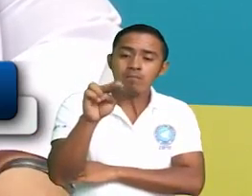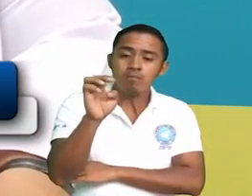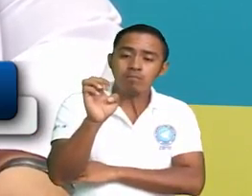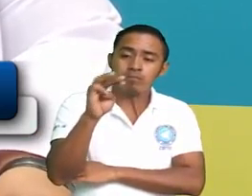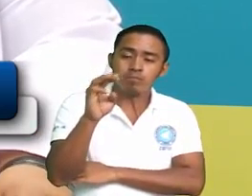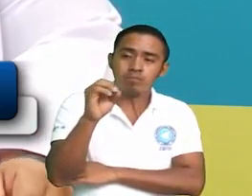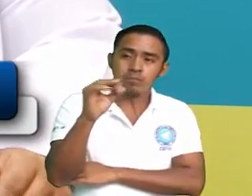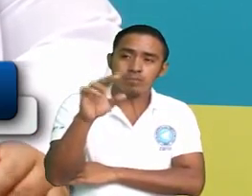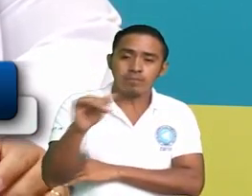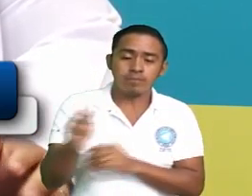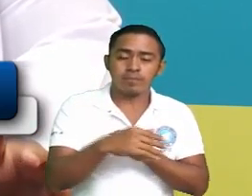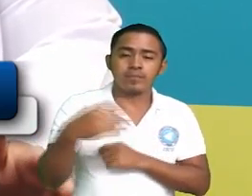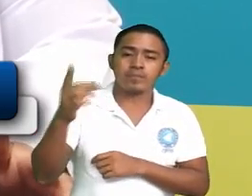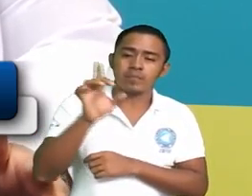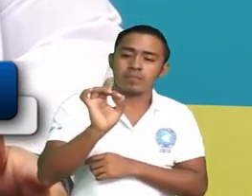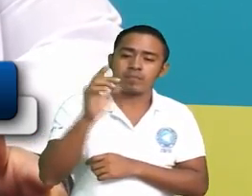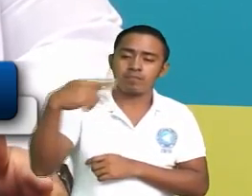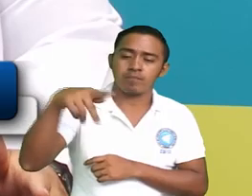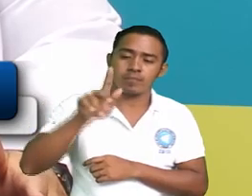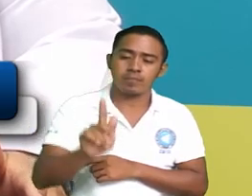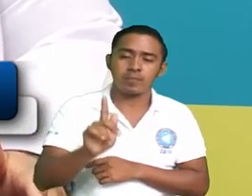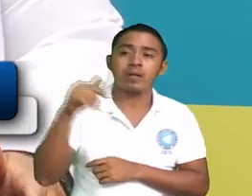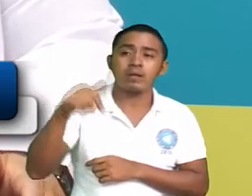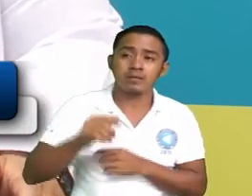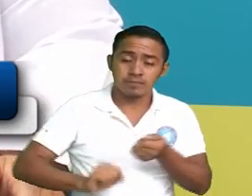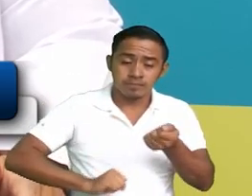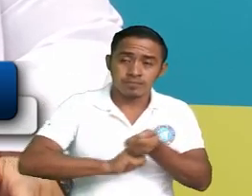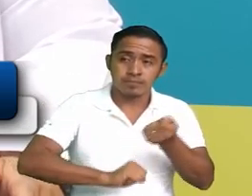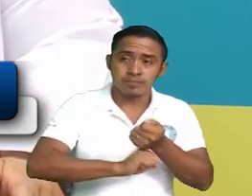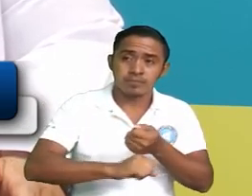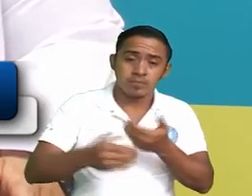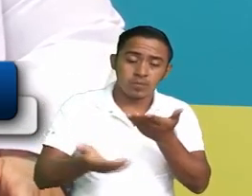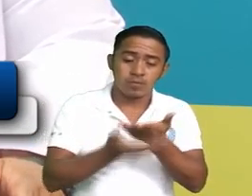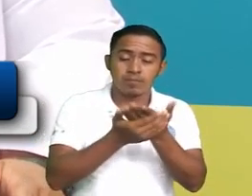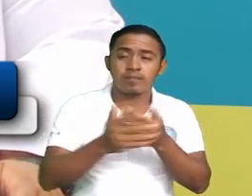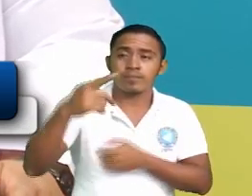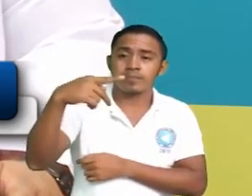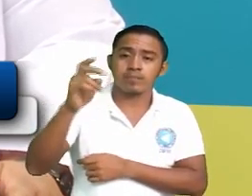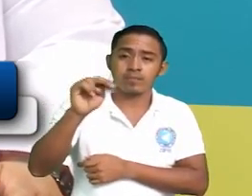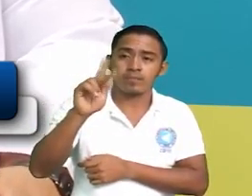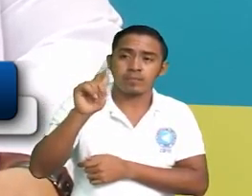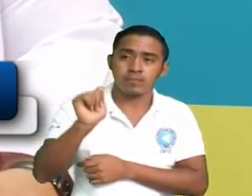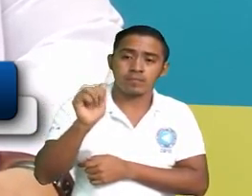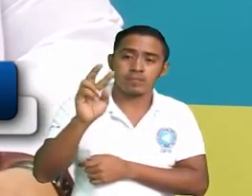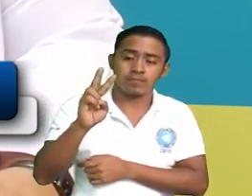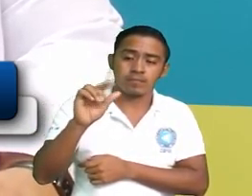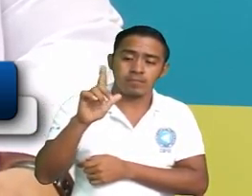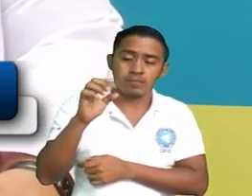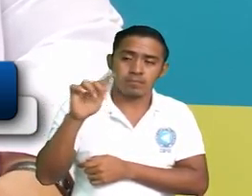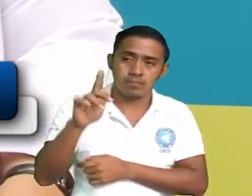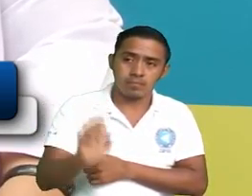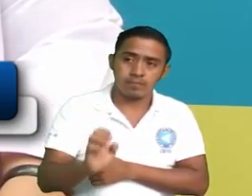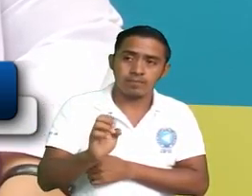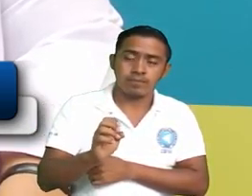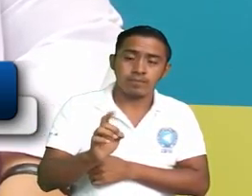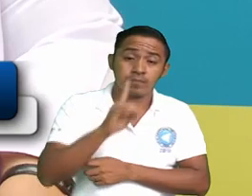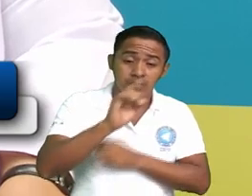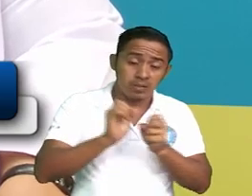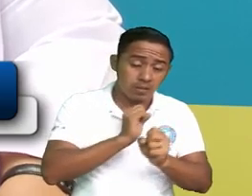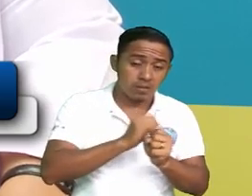DPT, nosotros la estamos aplicando como un refuerzo a la pentavalente al año de haberle aplicado la última